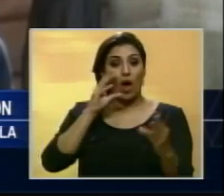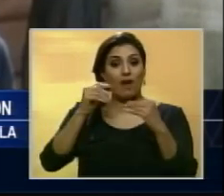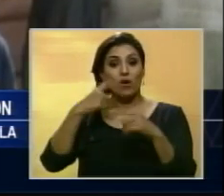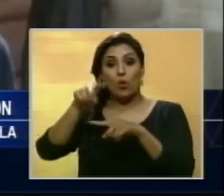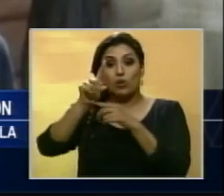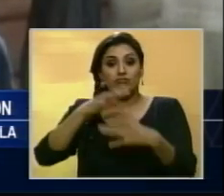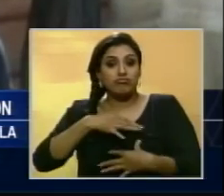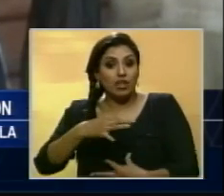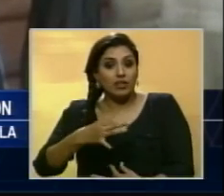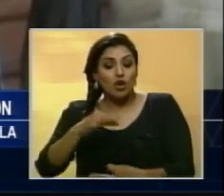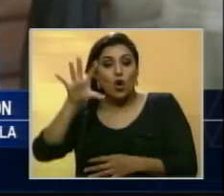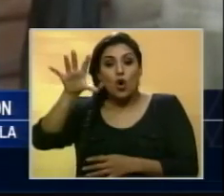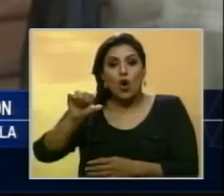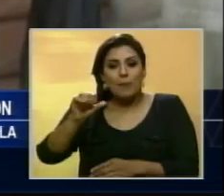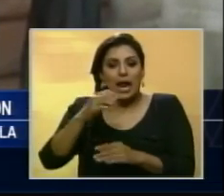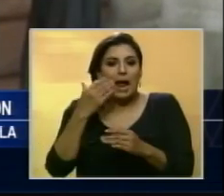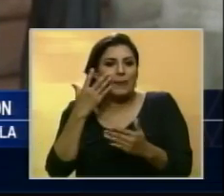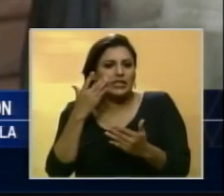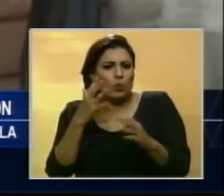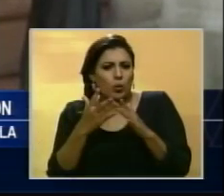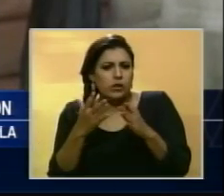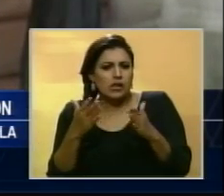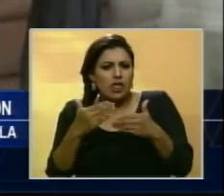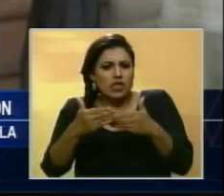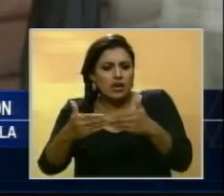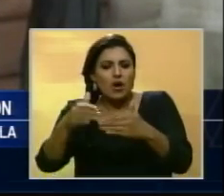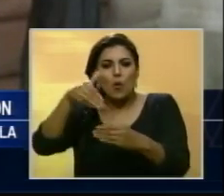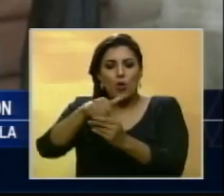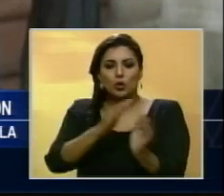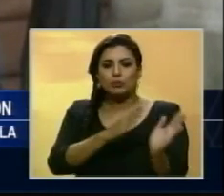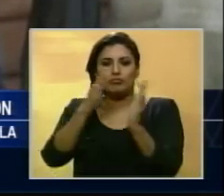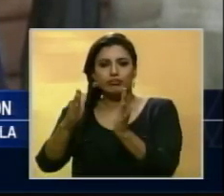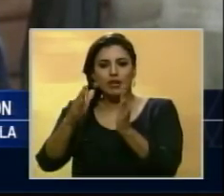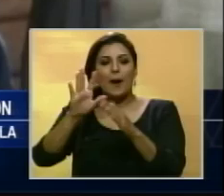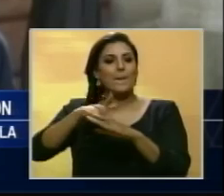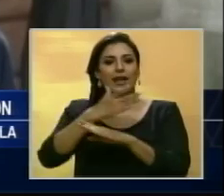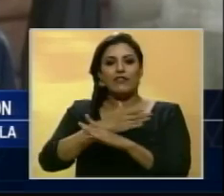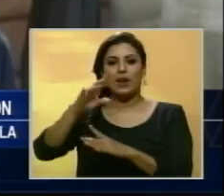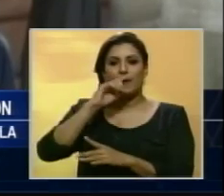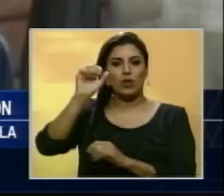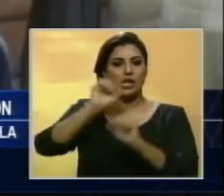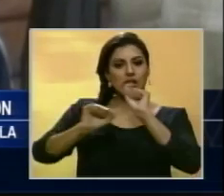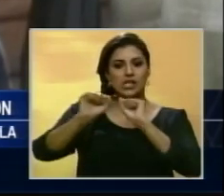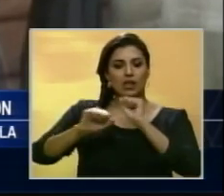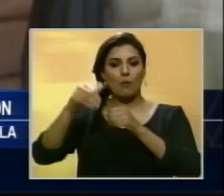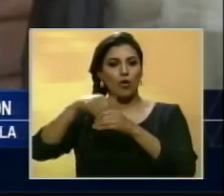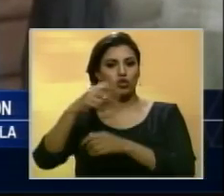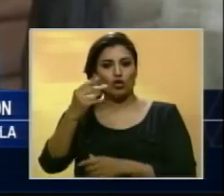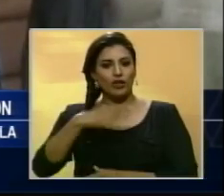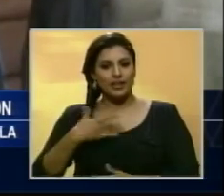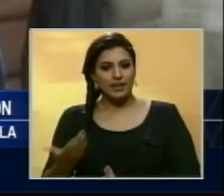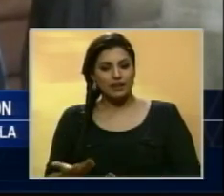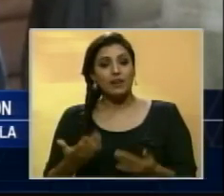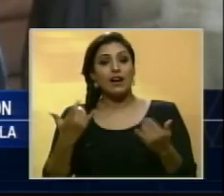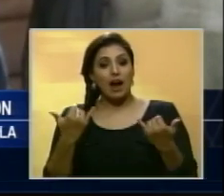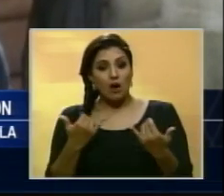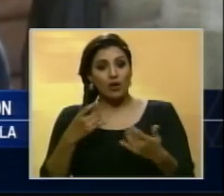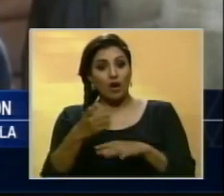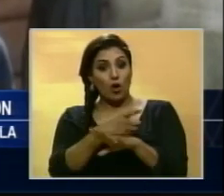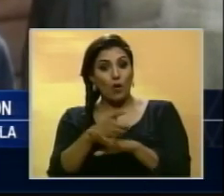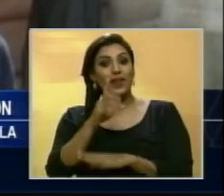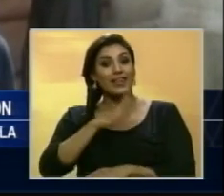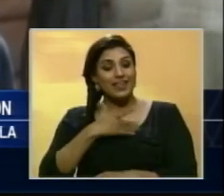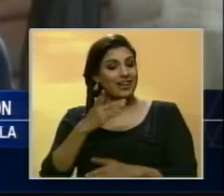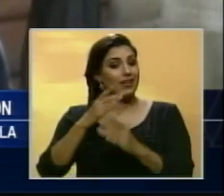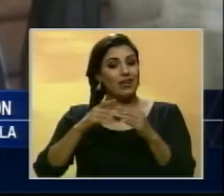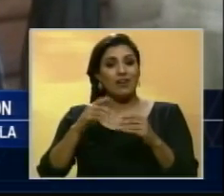única intención de comprar tiempo para que no se realice el referendo para revocar su mandato que impulsa la oposición. Aseguró que el gobierno